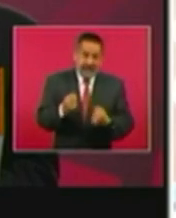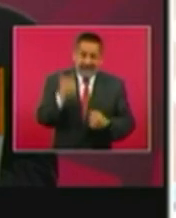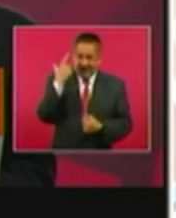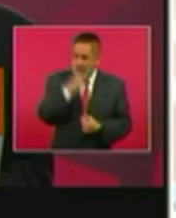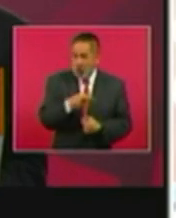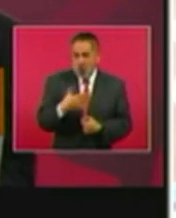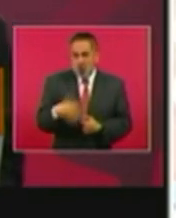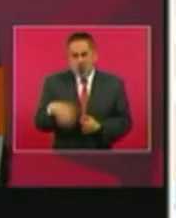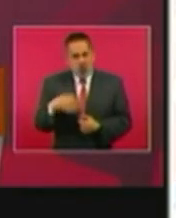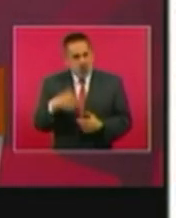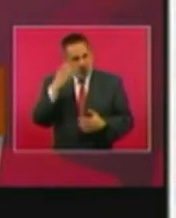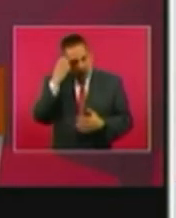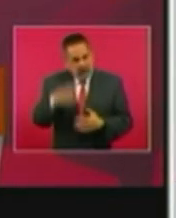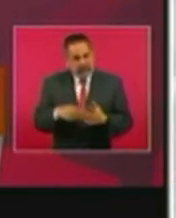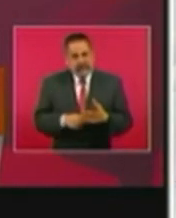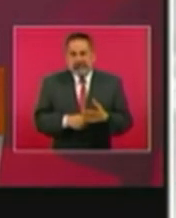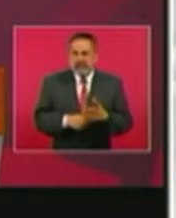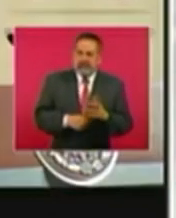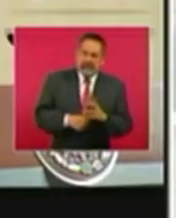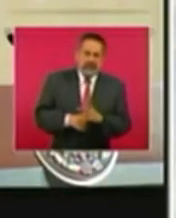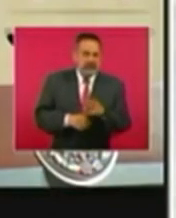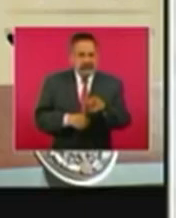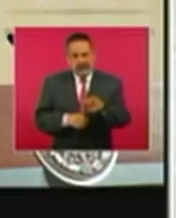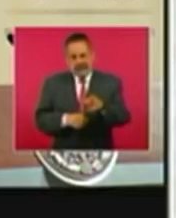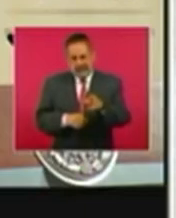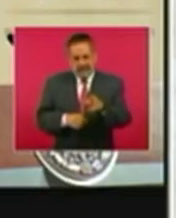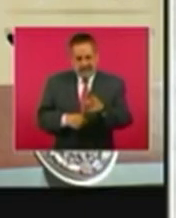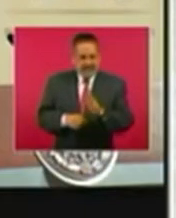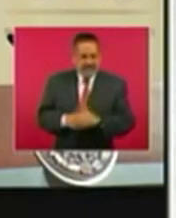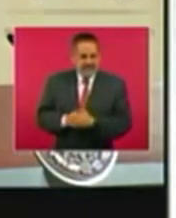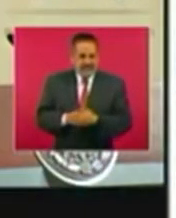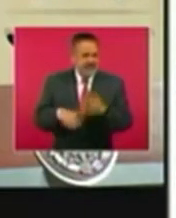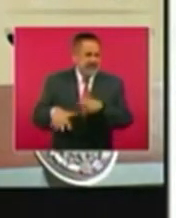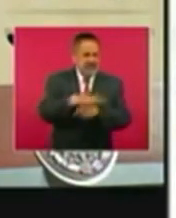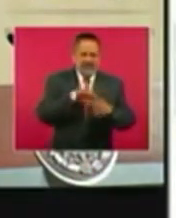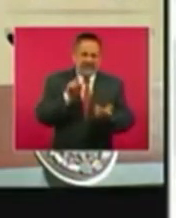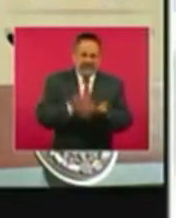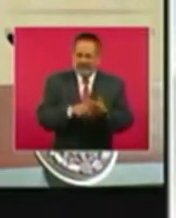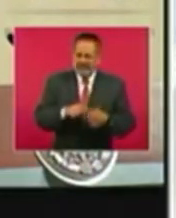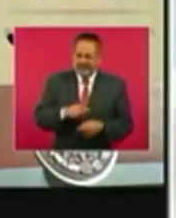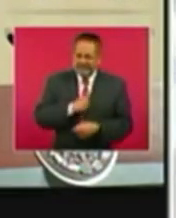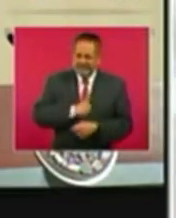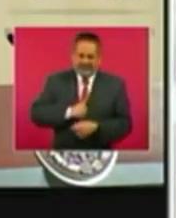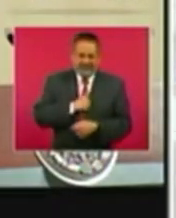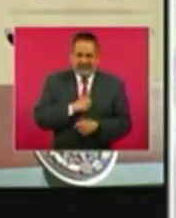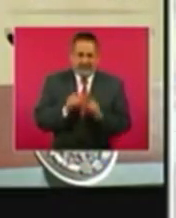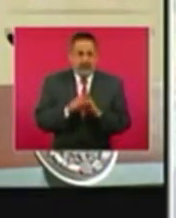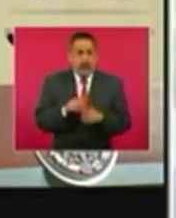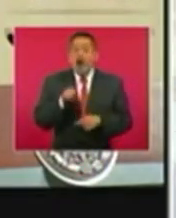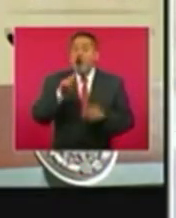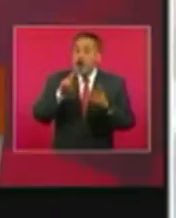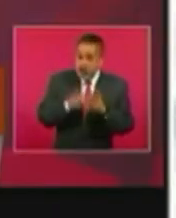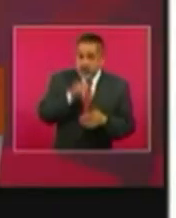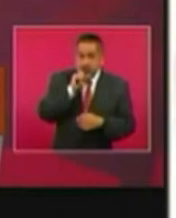Dominicana. Un país solicita la detención de un ciudadano y entonces en ese estado el gobierno y las autoridades, así